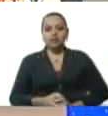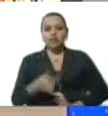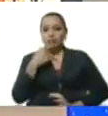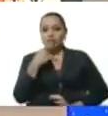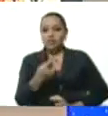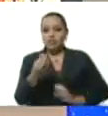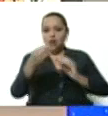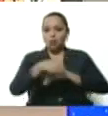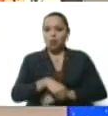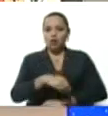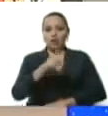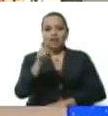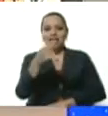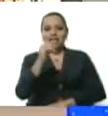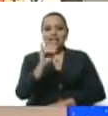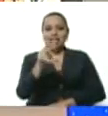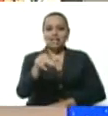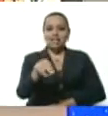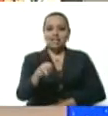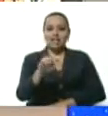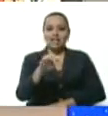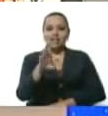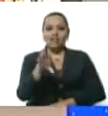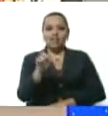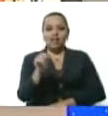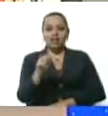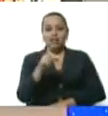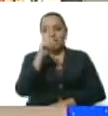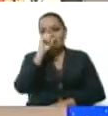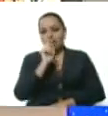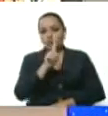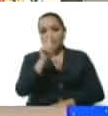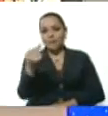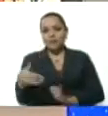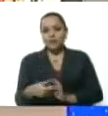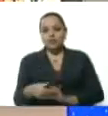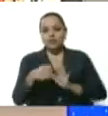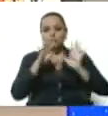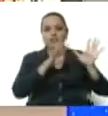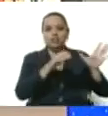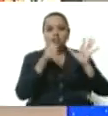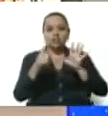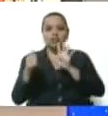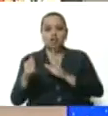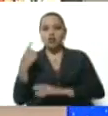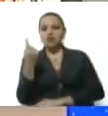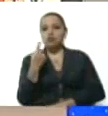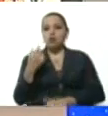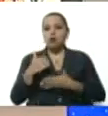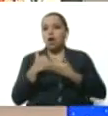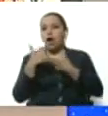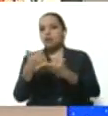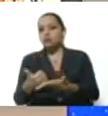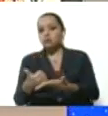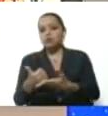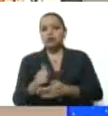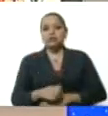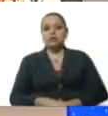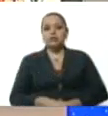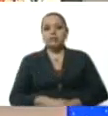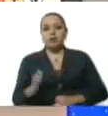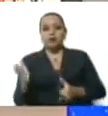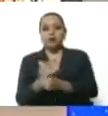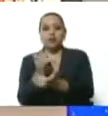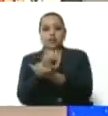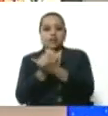de Ginebra. El Acuerdo de Ginebra de 1966 solamente sirvió a Guyana para obtener su